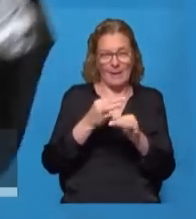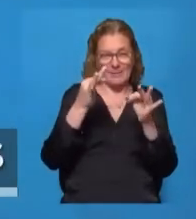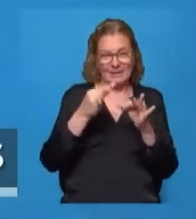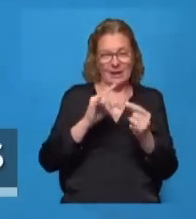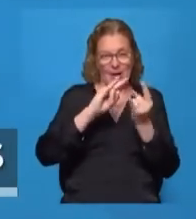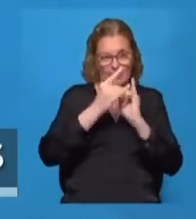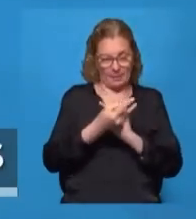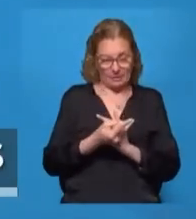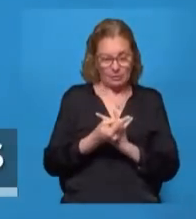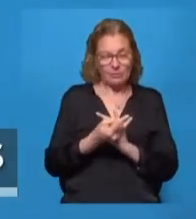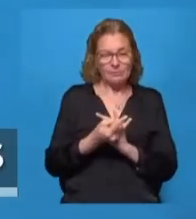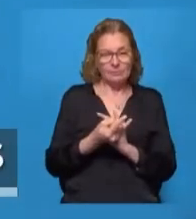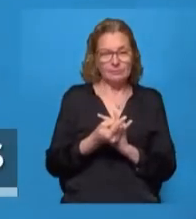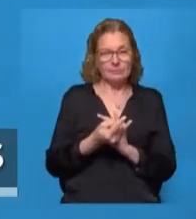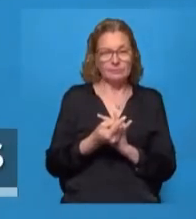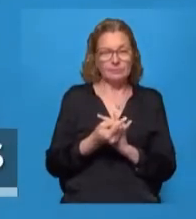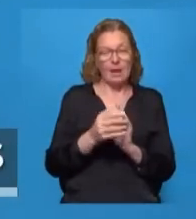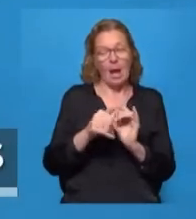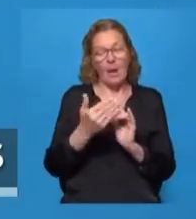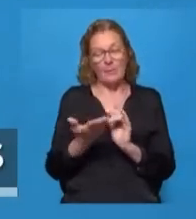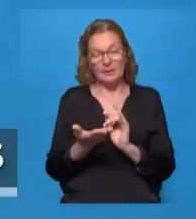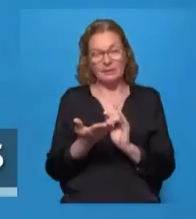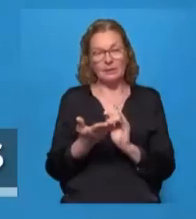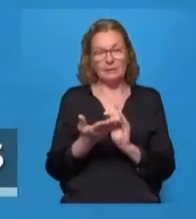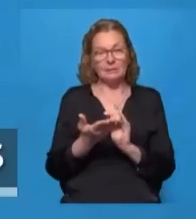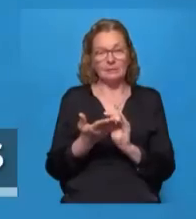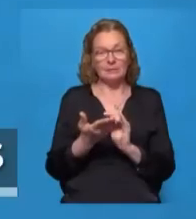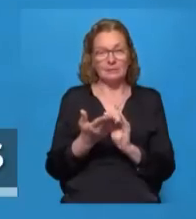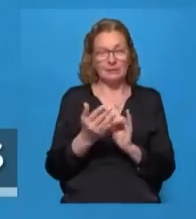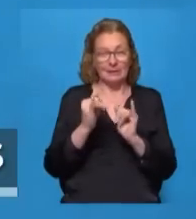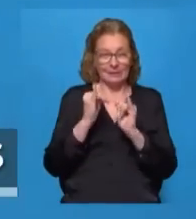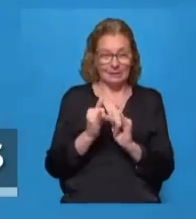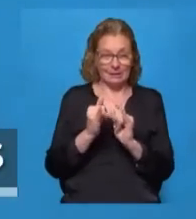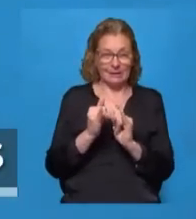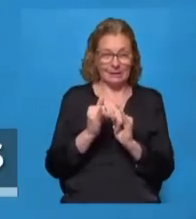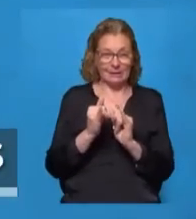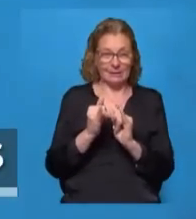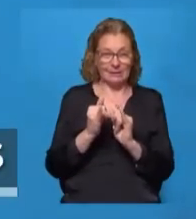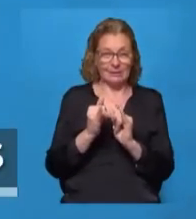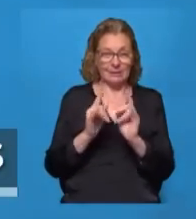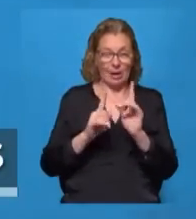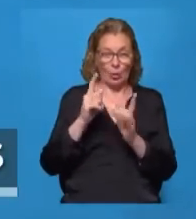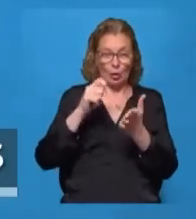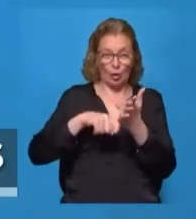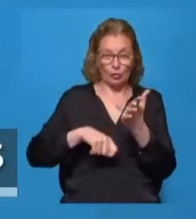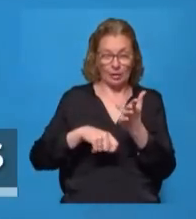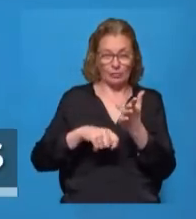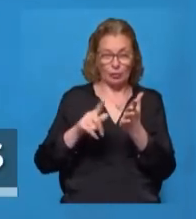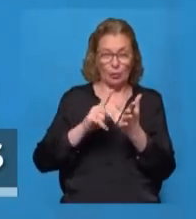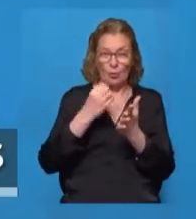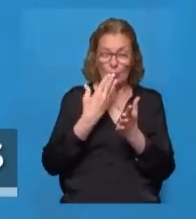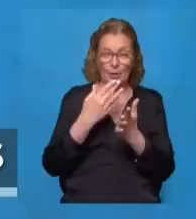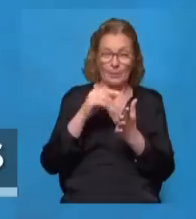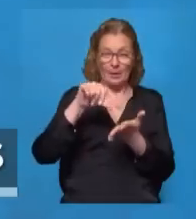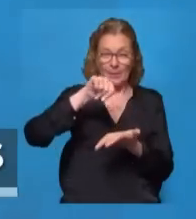el parlamento por otro lado que si es alguno de esos contratos no es conveniente para